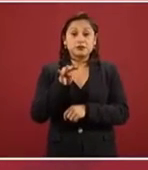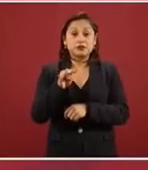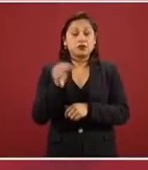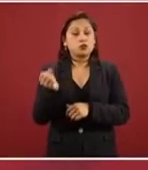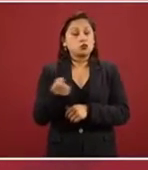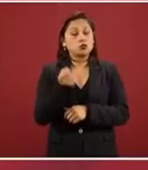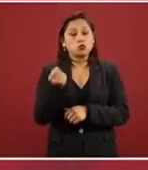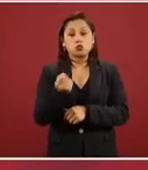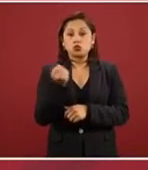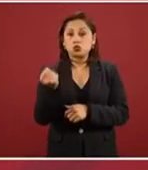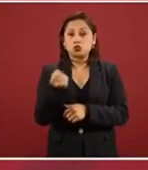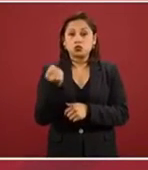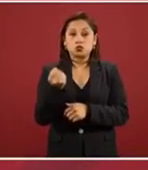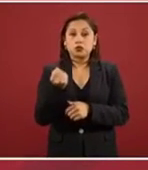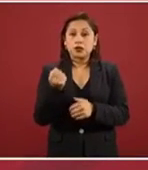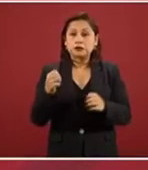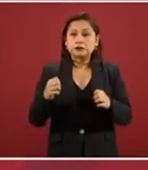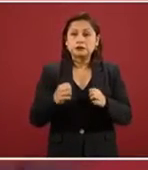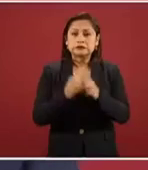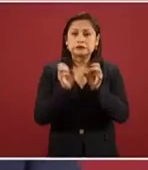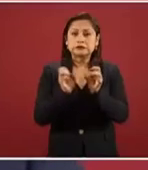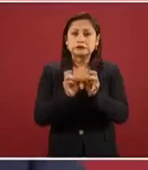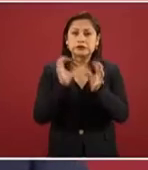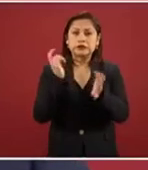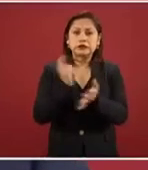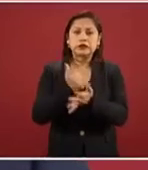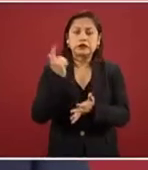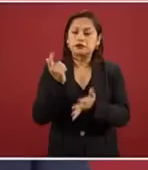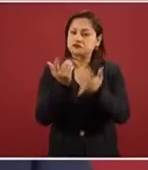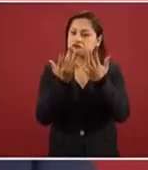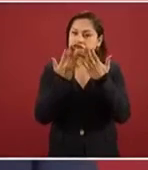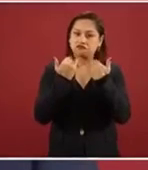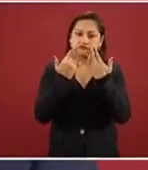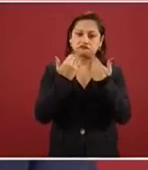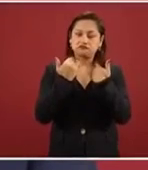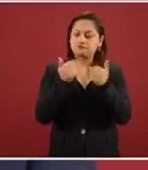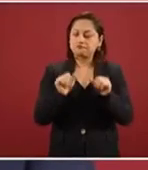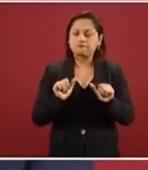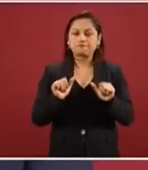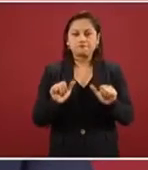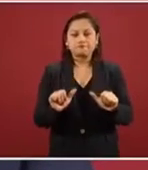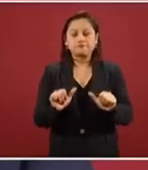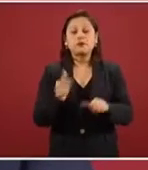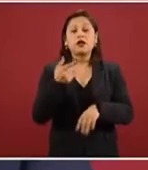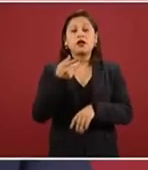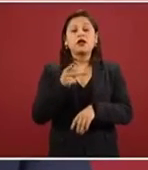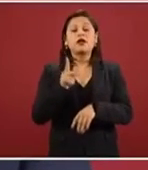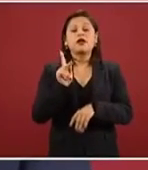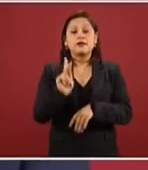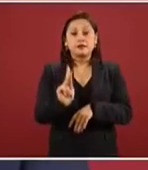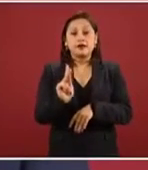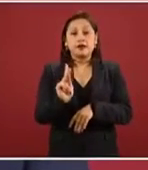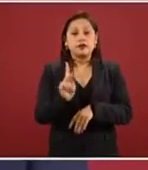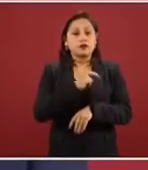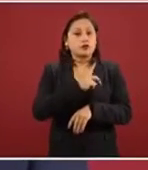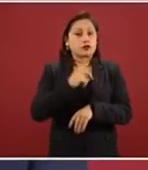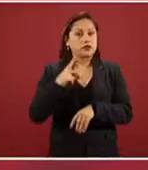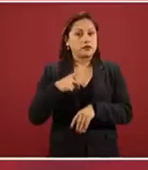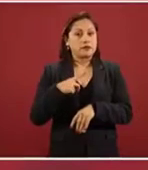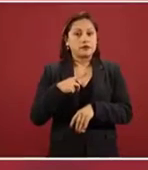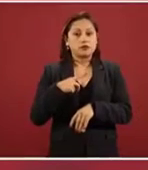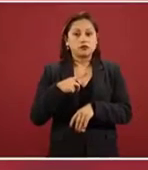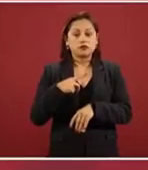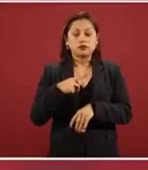problemas mayores, desgracias mayores, pero estamos preparados y